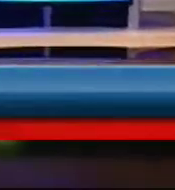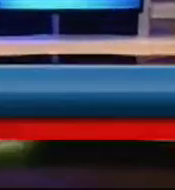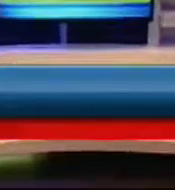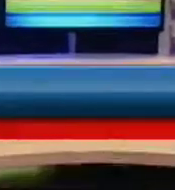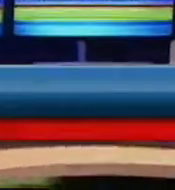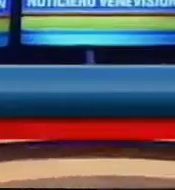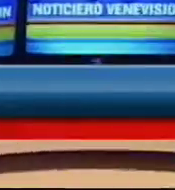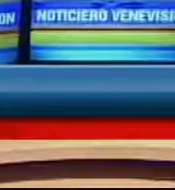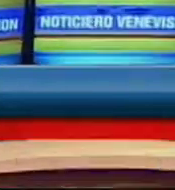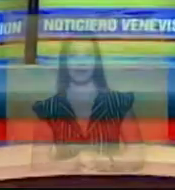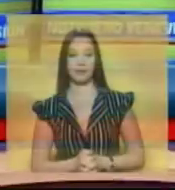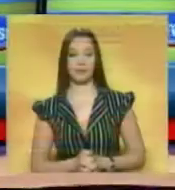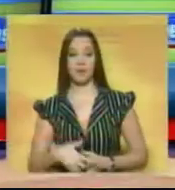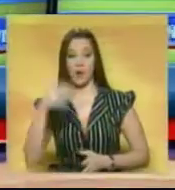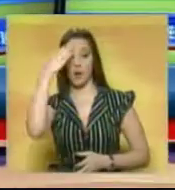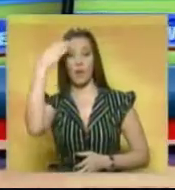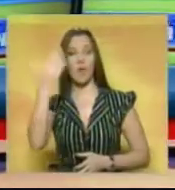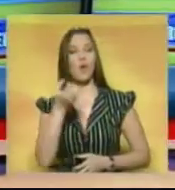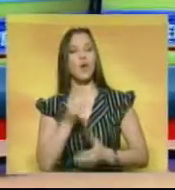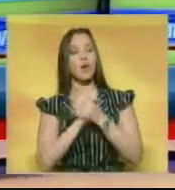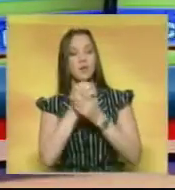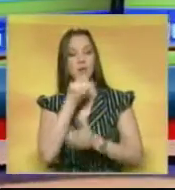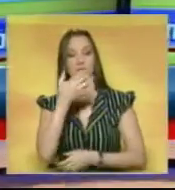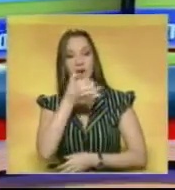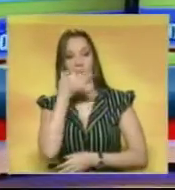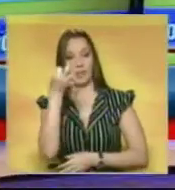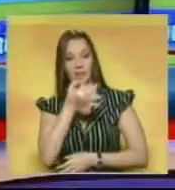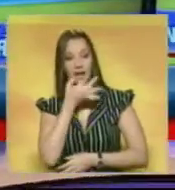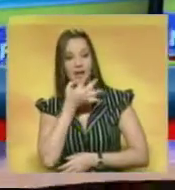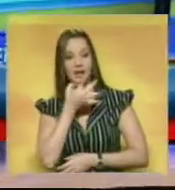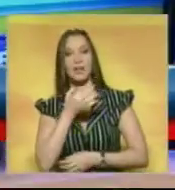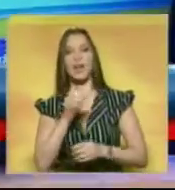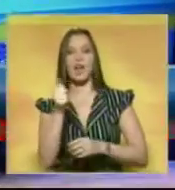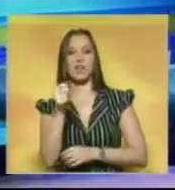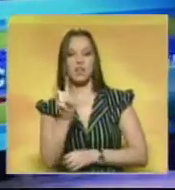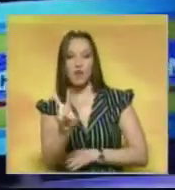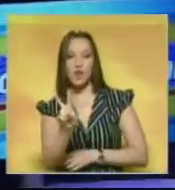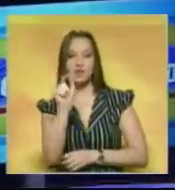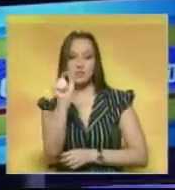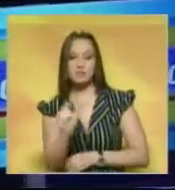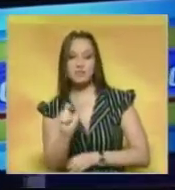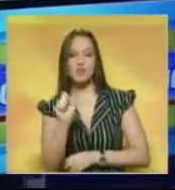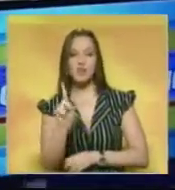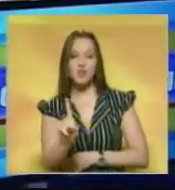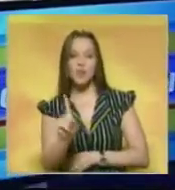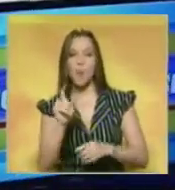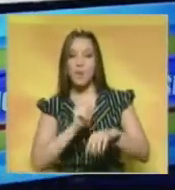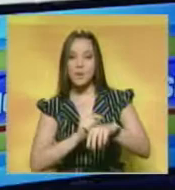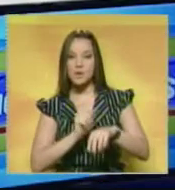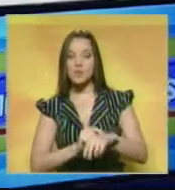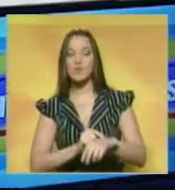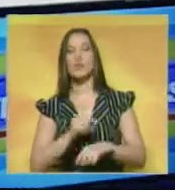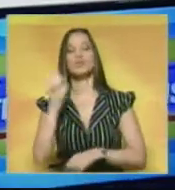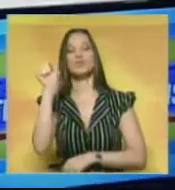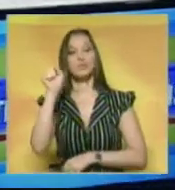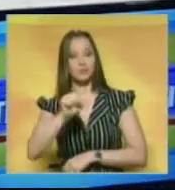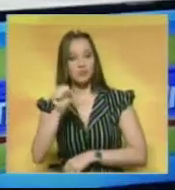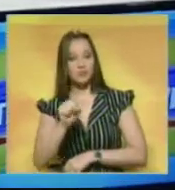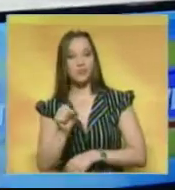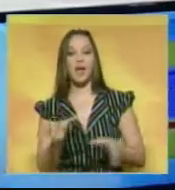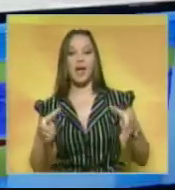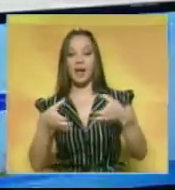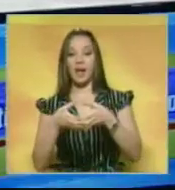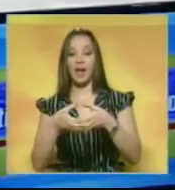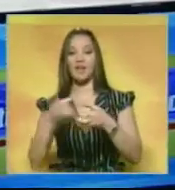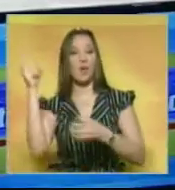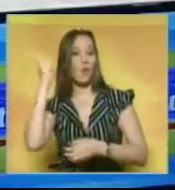Buenas tardes, a las 12:01 estamos listas para llevarles informaciones. Así es, aquí estamos en nombre de todo el equipo de Noticiero Venevisión, Gualesca Mansi,